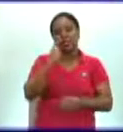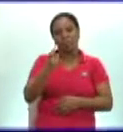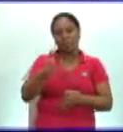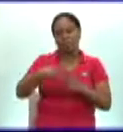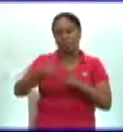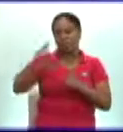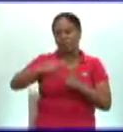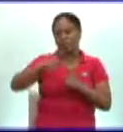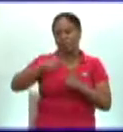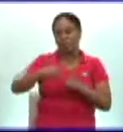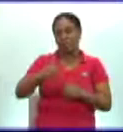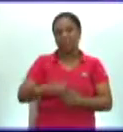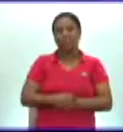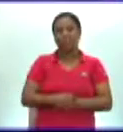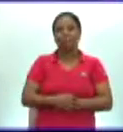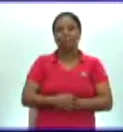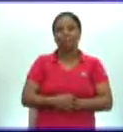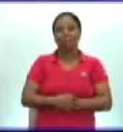otra tarea.